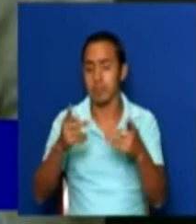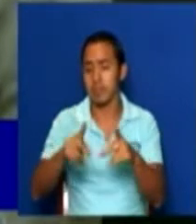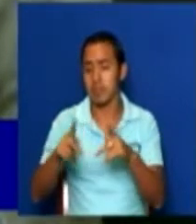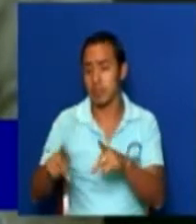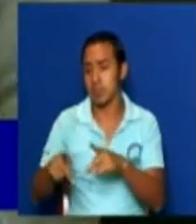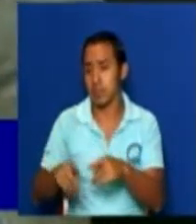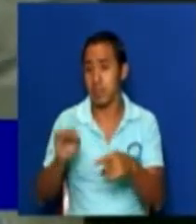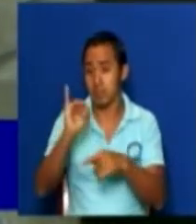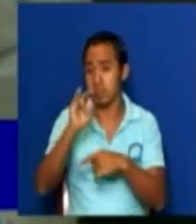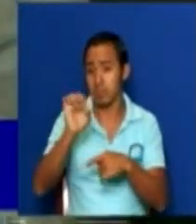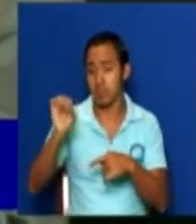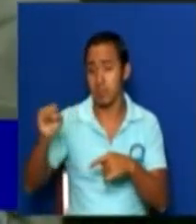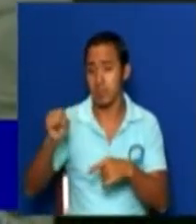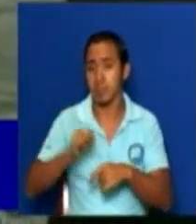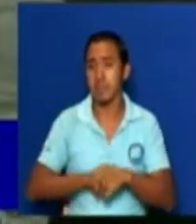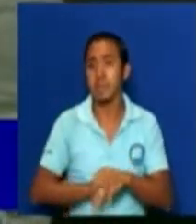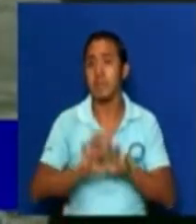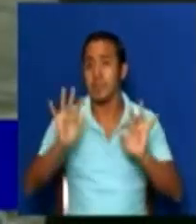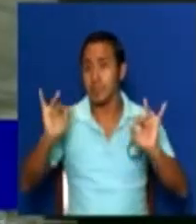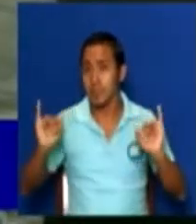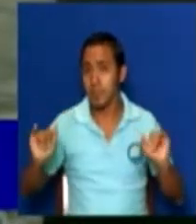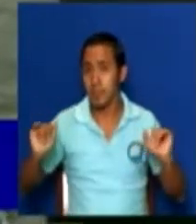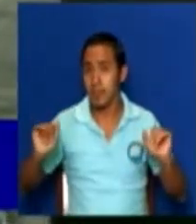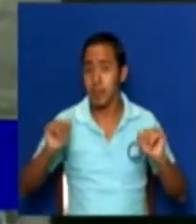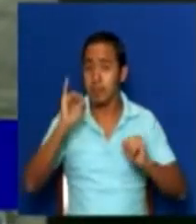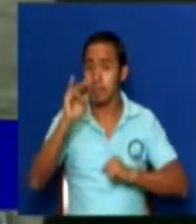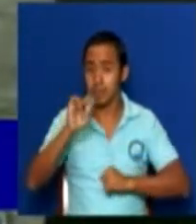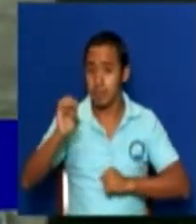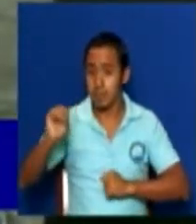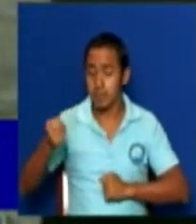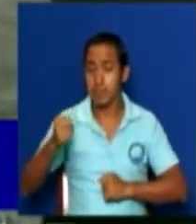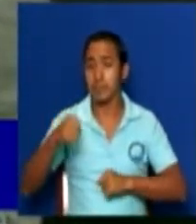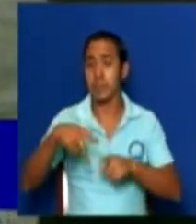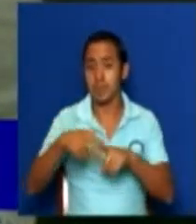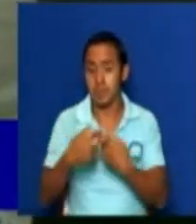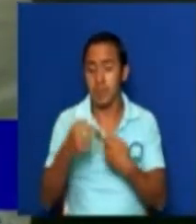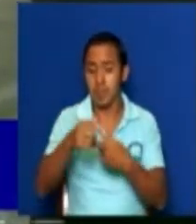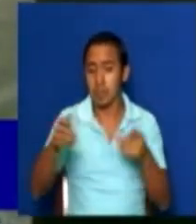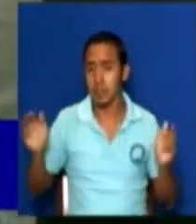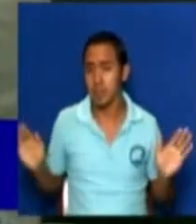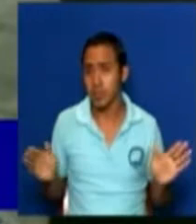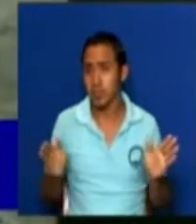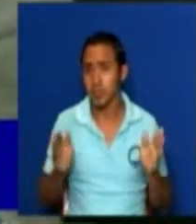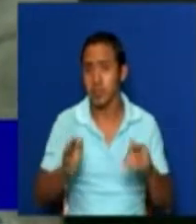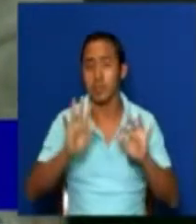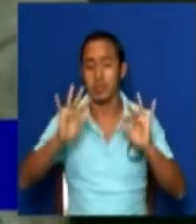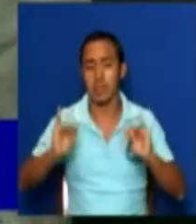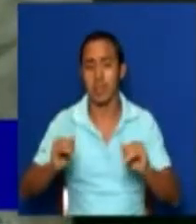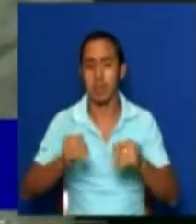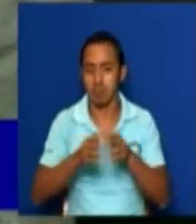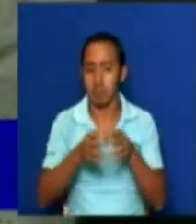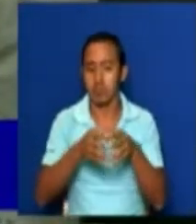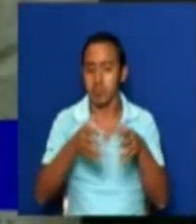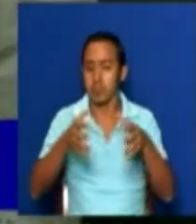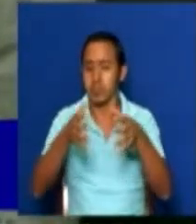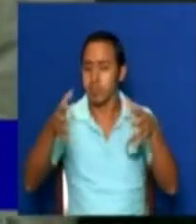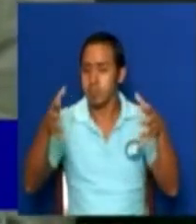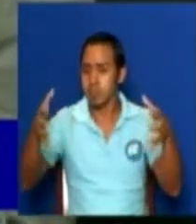dentro del Seguro Social. Y a partir que el INS empezó esa promoción, se ha venido